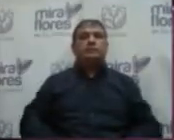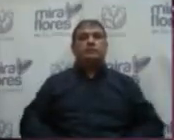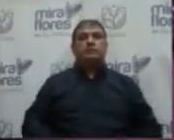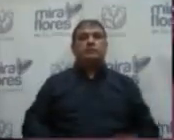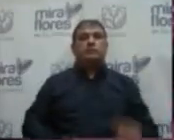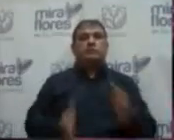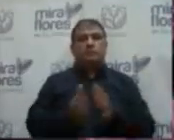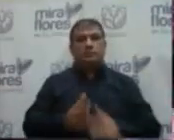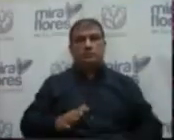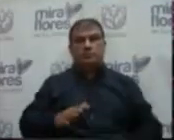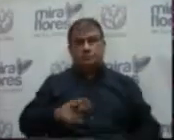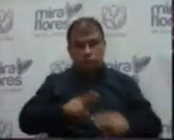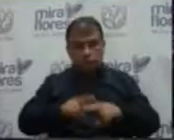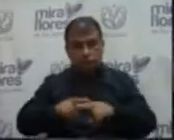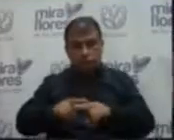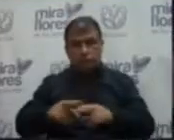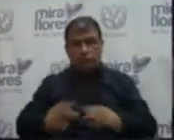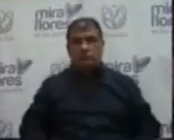Por favor, tomen asiento.